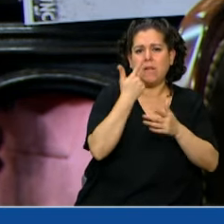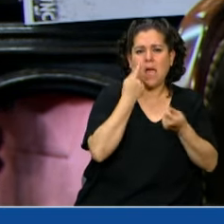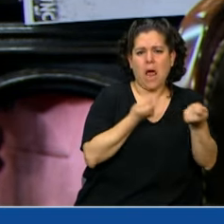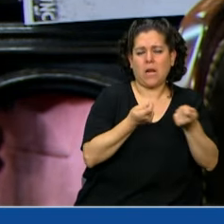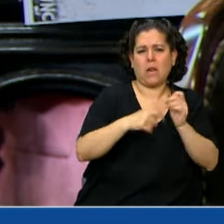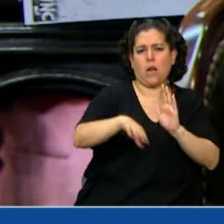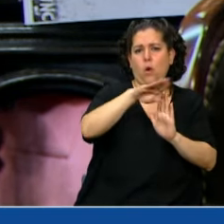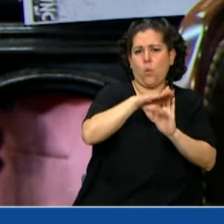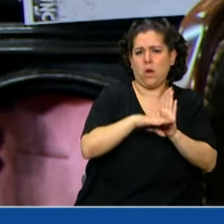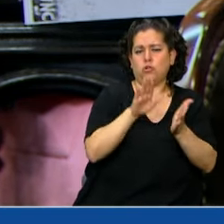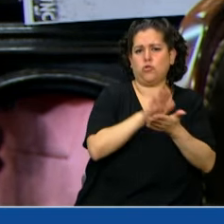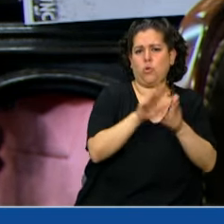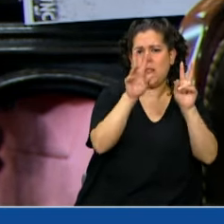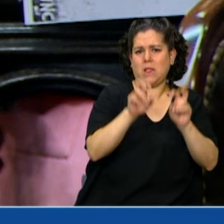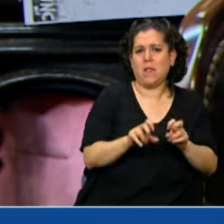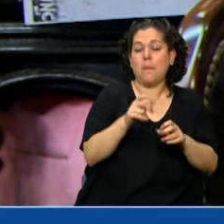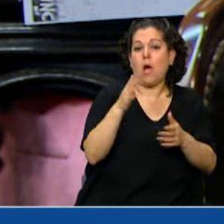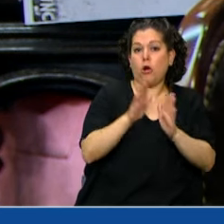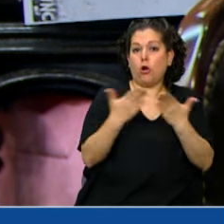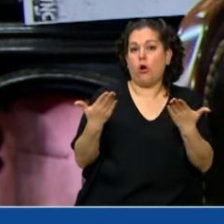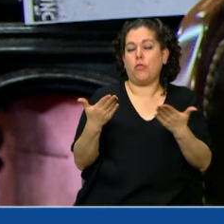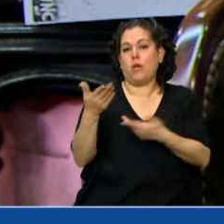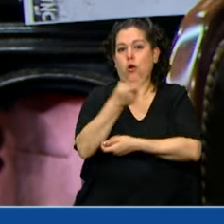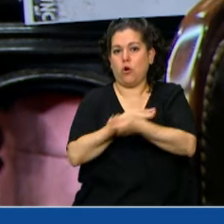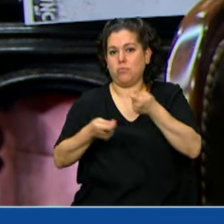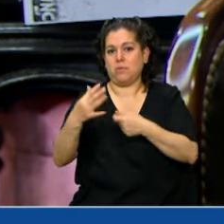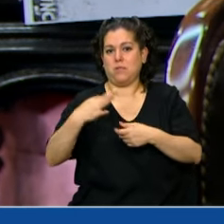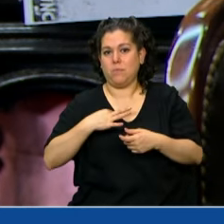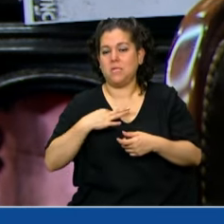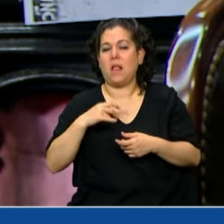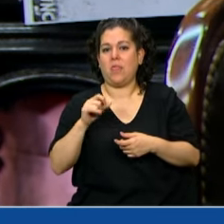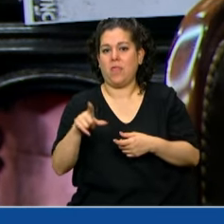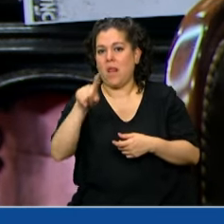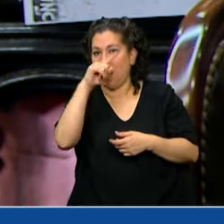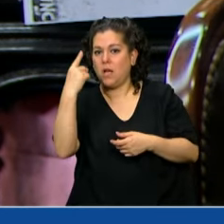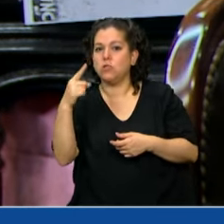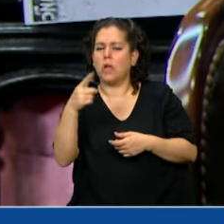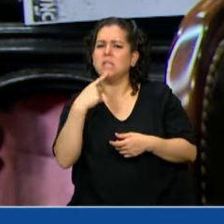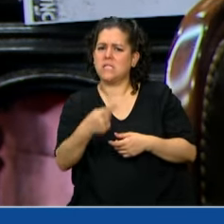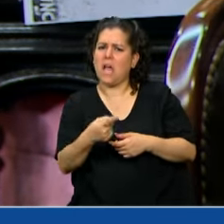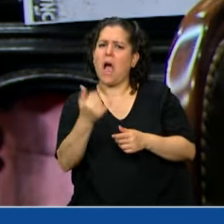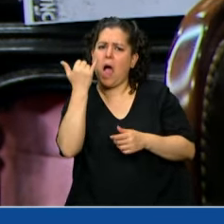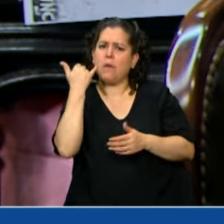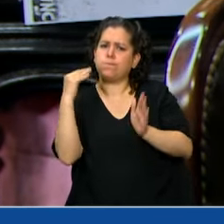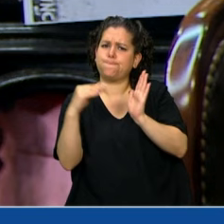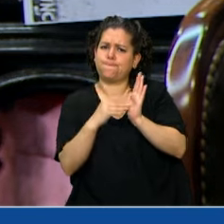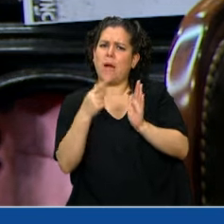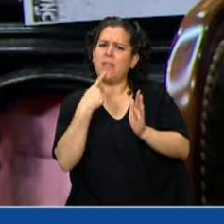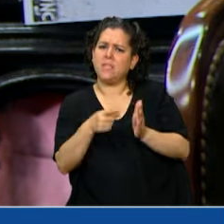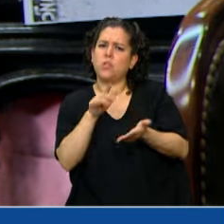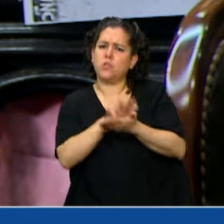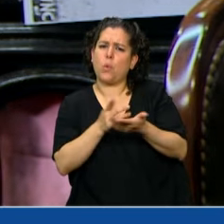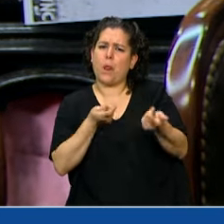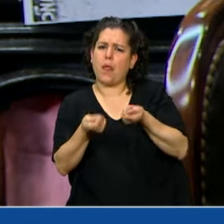relación a este tema no el código civil y comercial de la nación que ya resolvía o ya planteaba un montón de